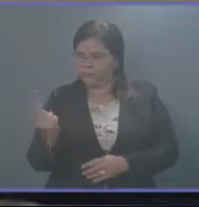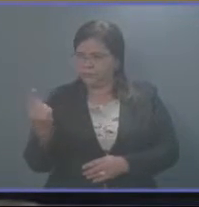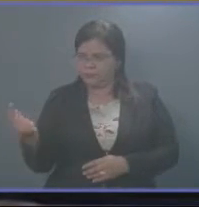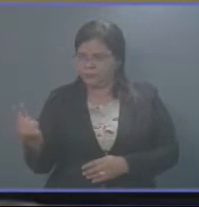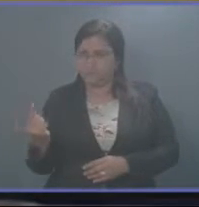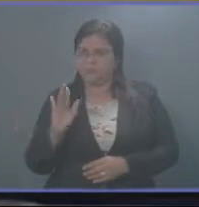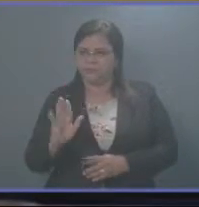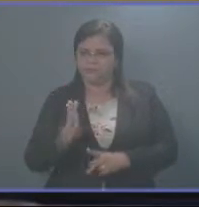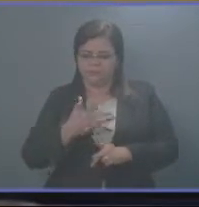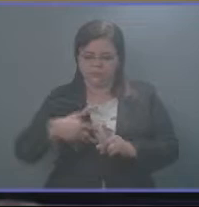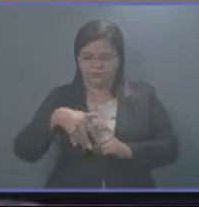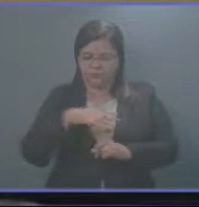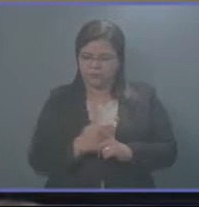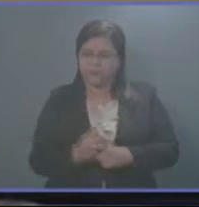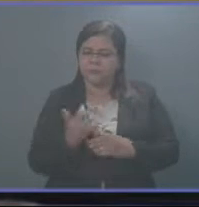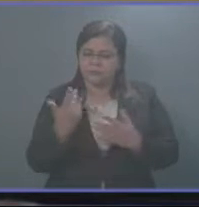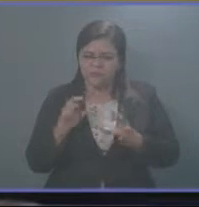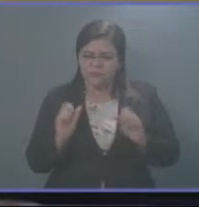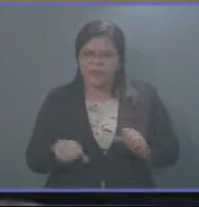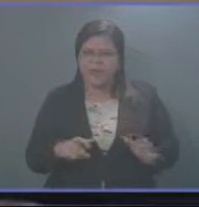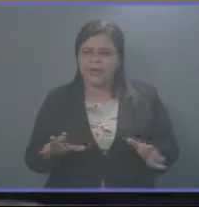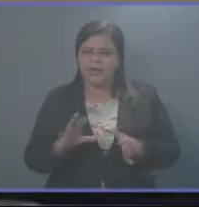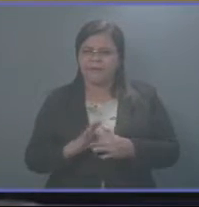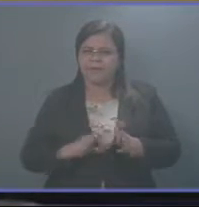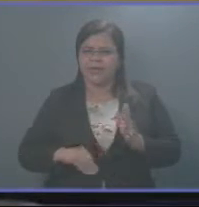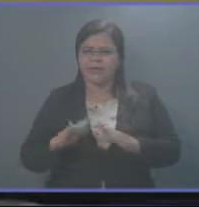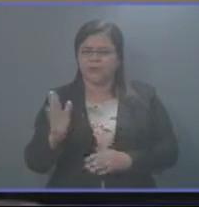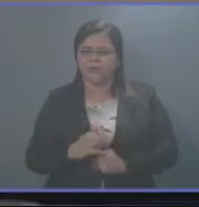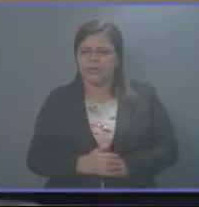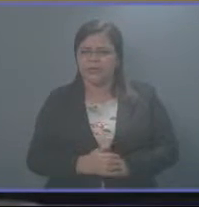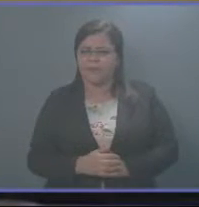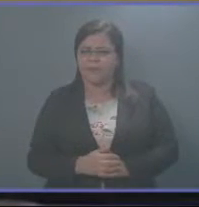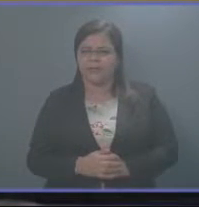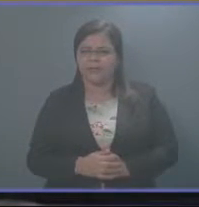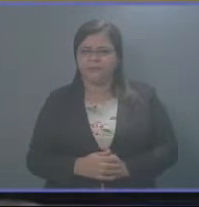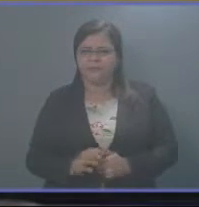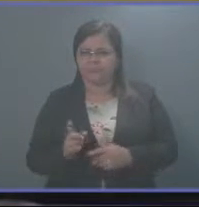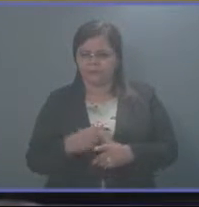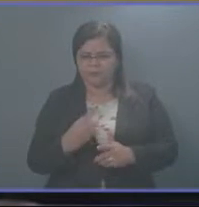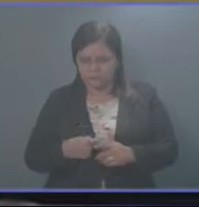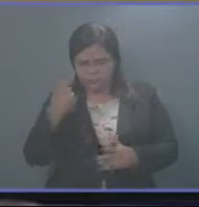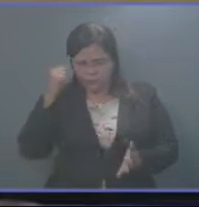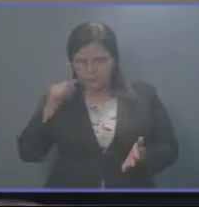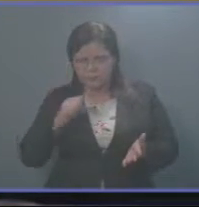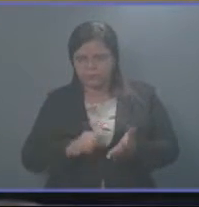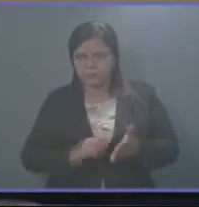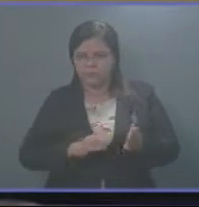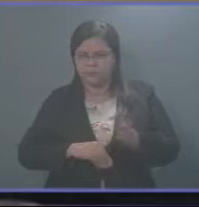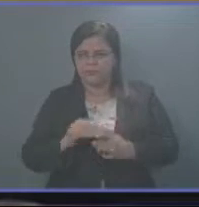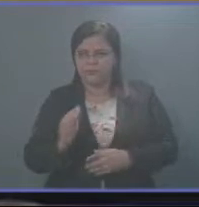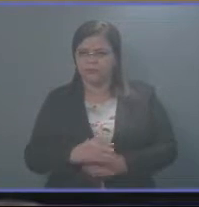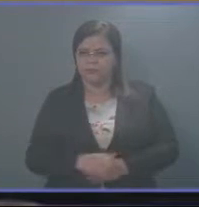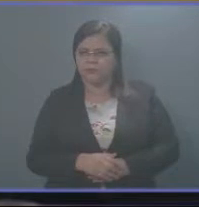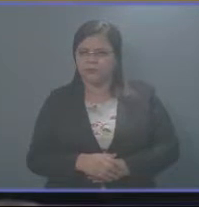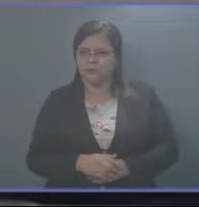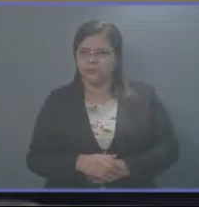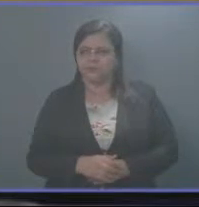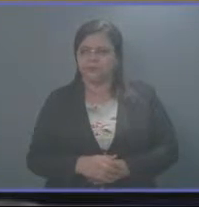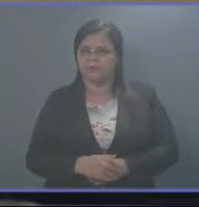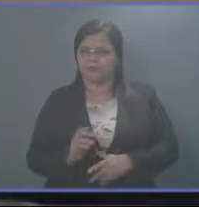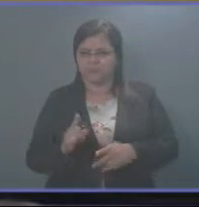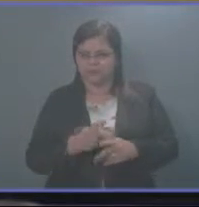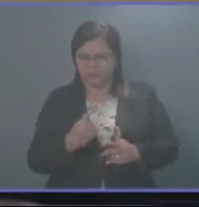esa circunstancia y solicitar la transferencia únicamente del permiso y en otros casos también la de la tarjeta de circulación